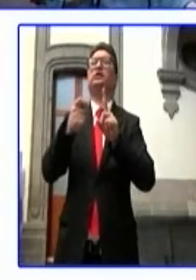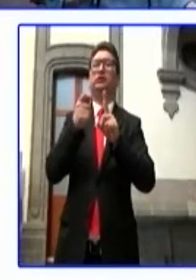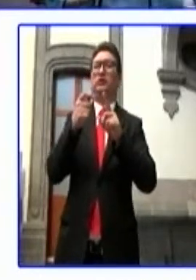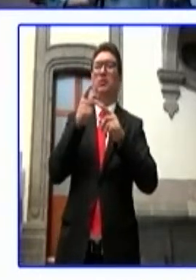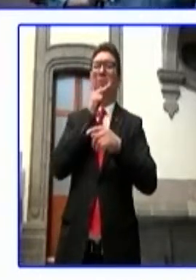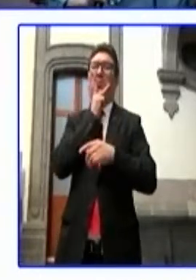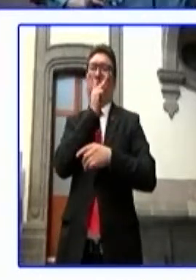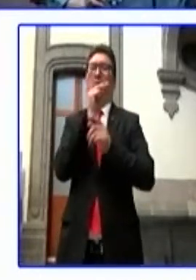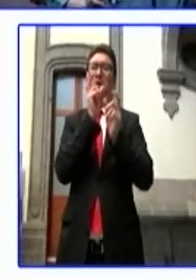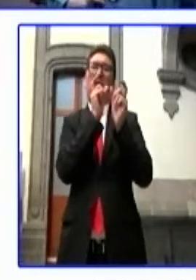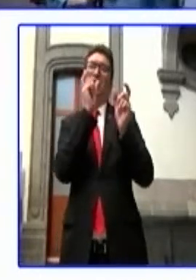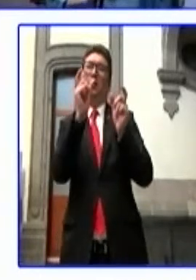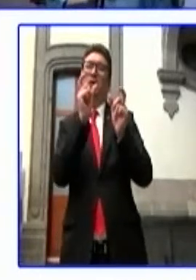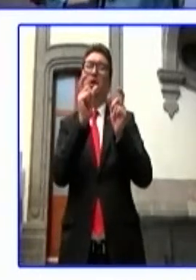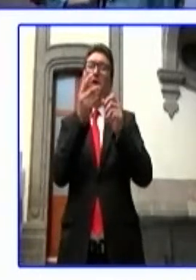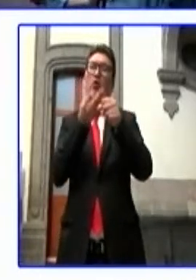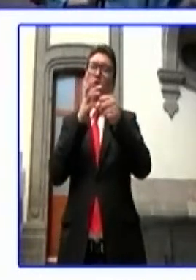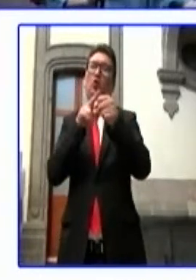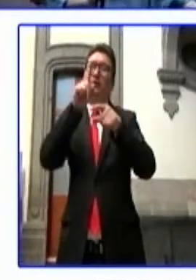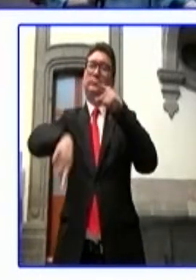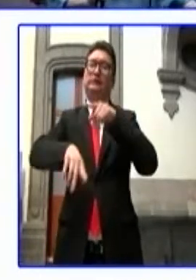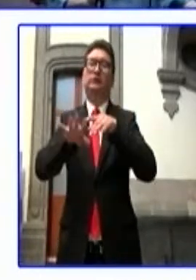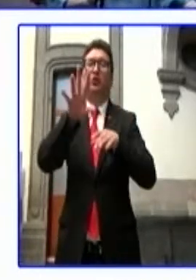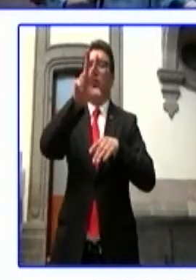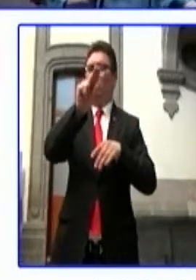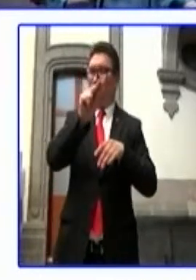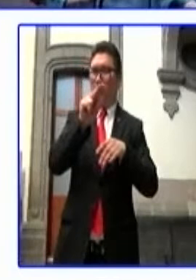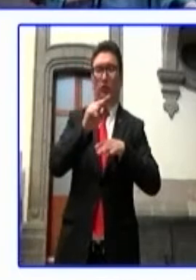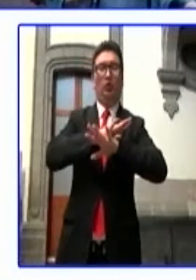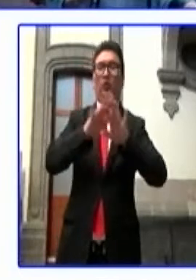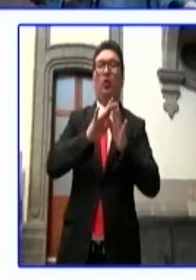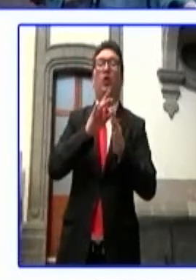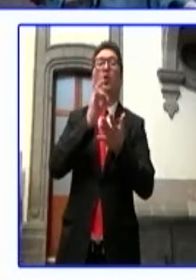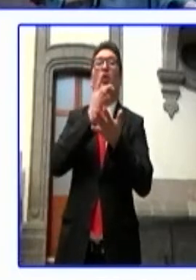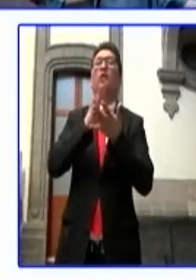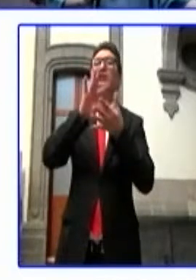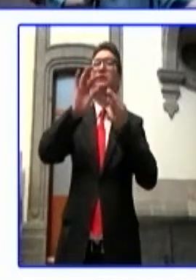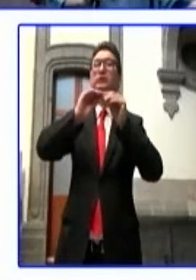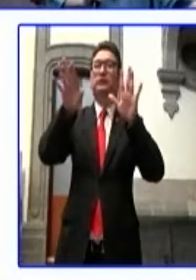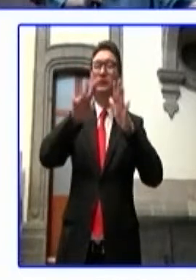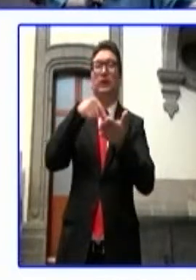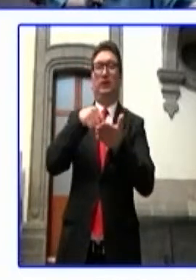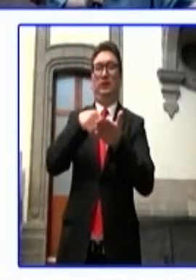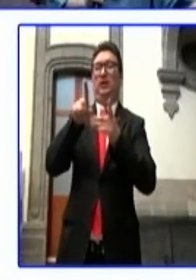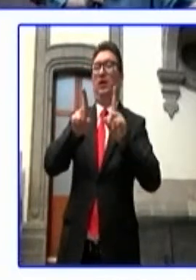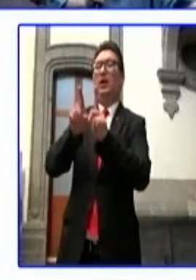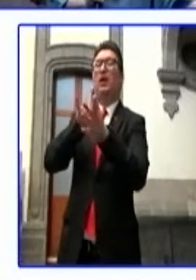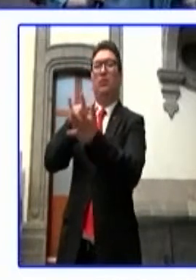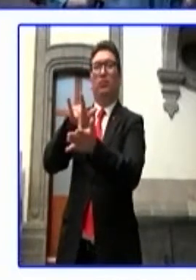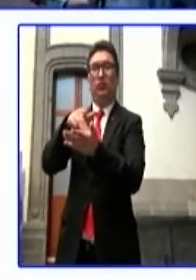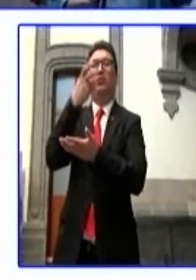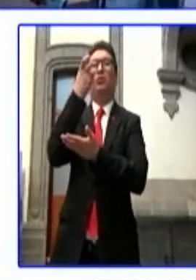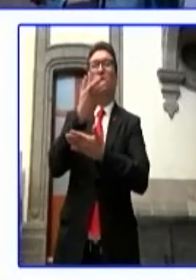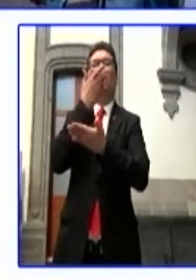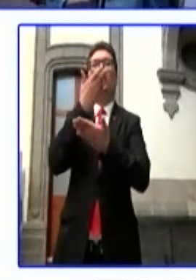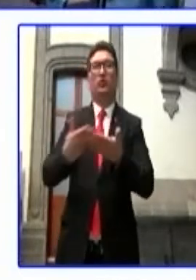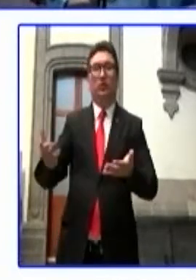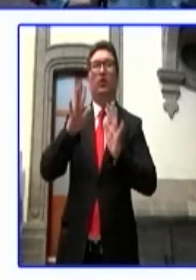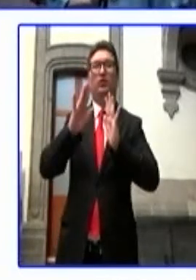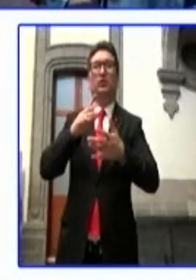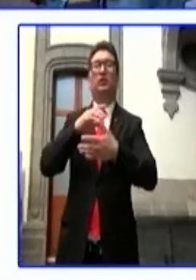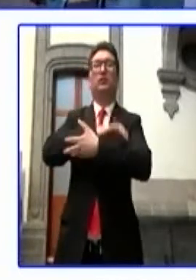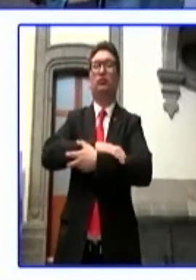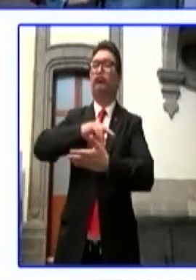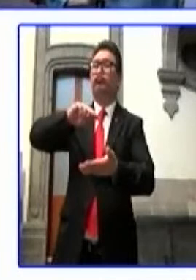al tutor. No, ahí tiene que quedar muy claro que es para eso. Entonces, el hecho de que se esté firmando un documento entre